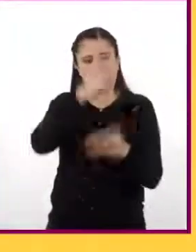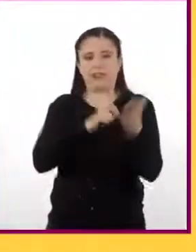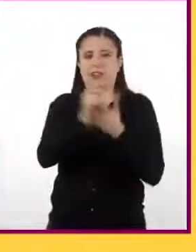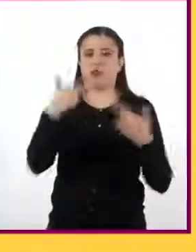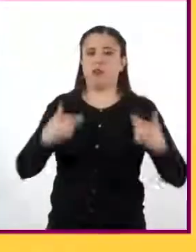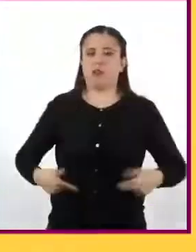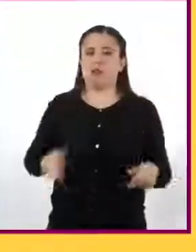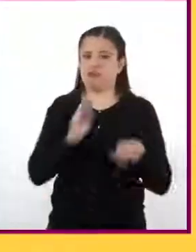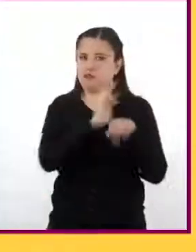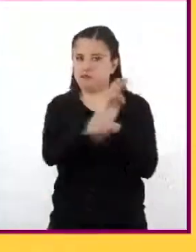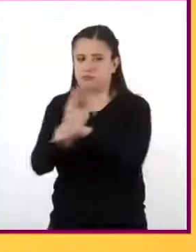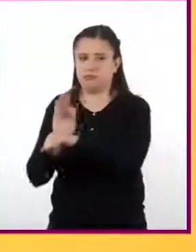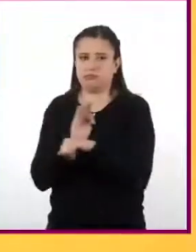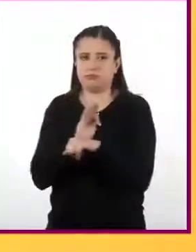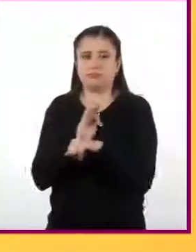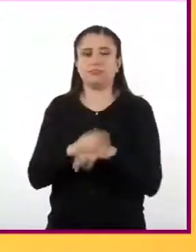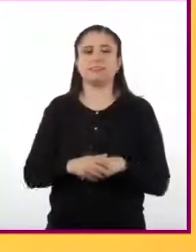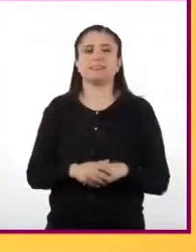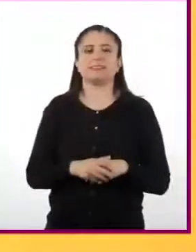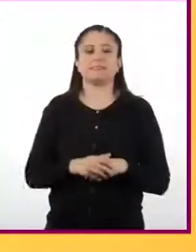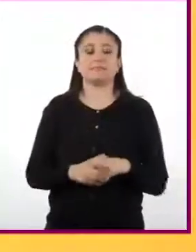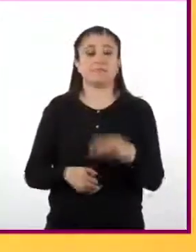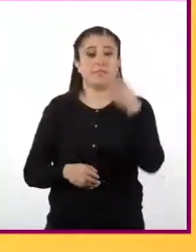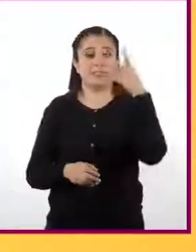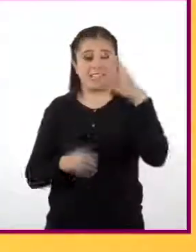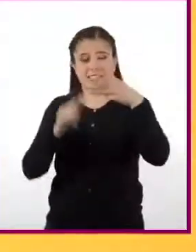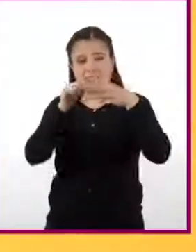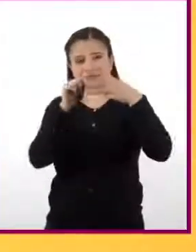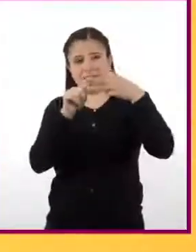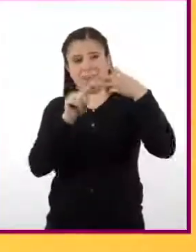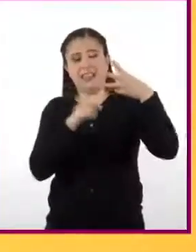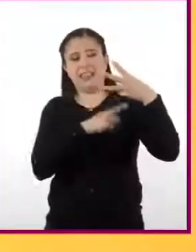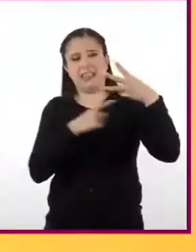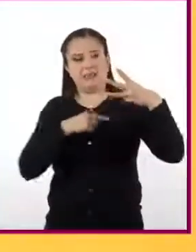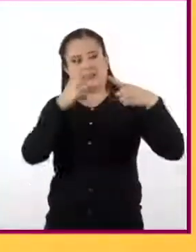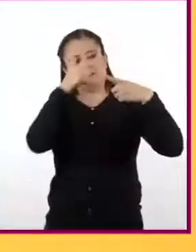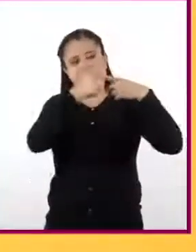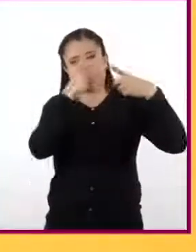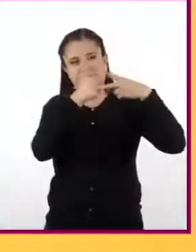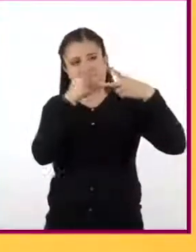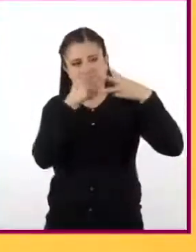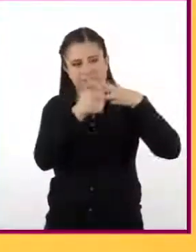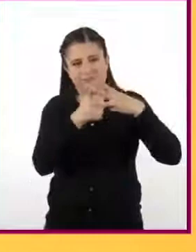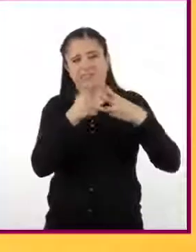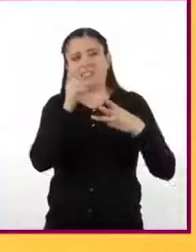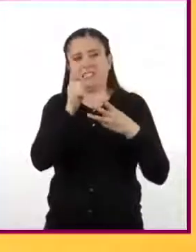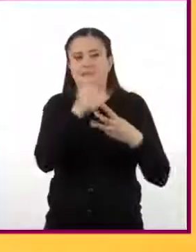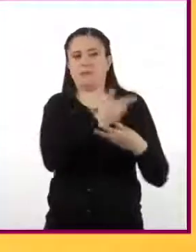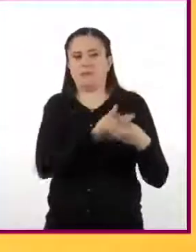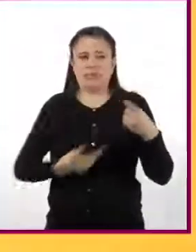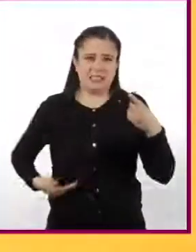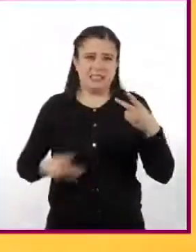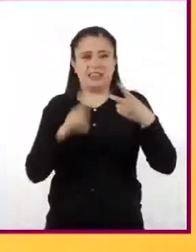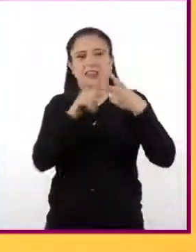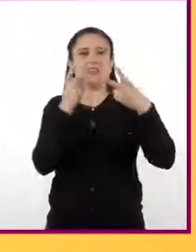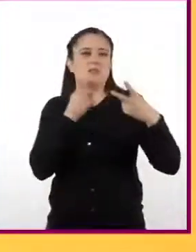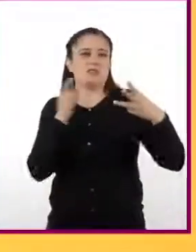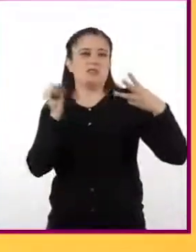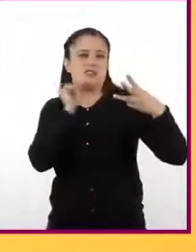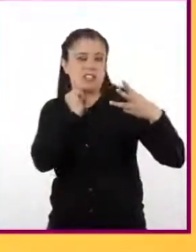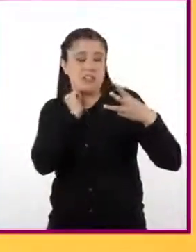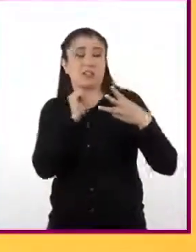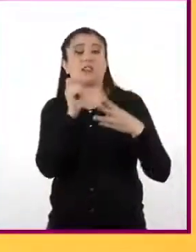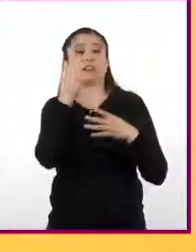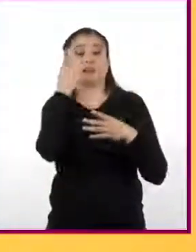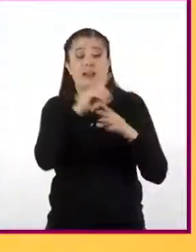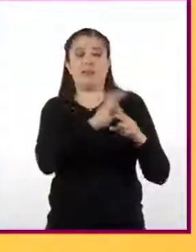humanos que ésta reconoce. Entre los tres poderes debe haber autonomía, de manera que pueda existir contrapeso y que las decisiones de